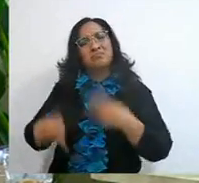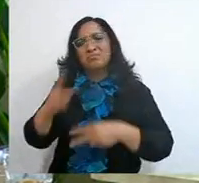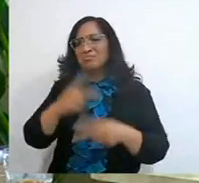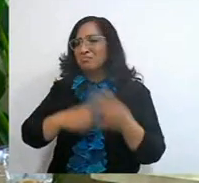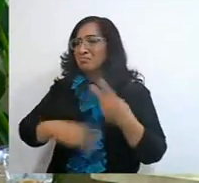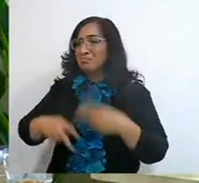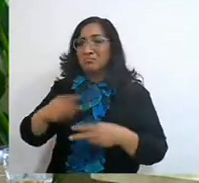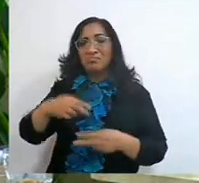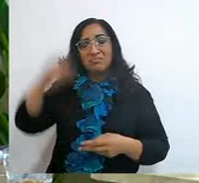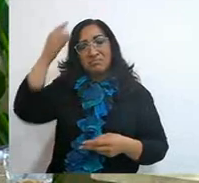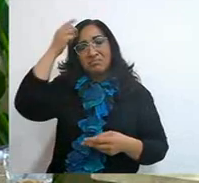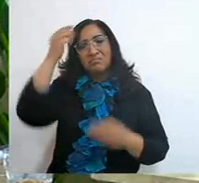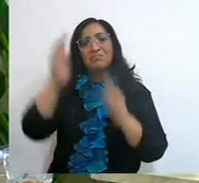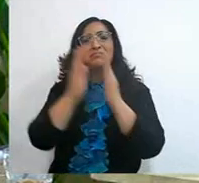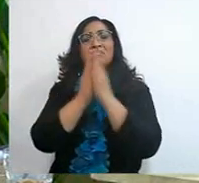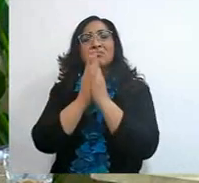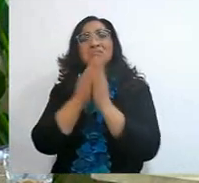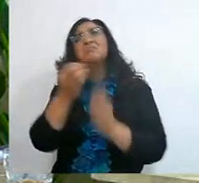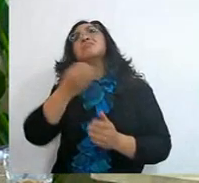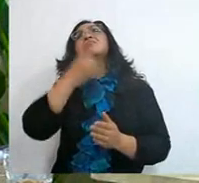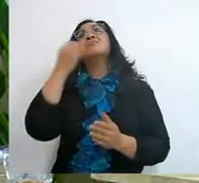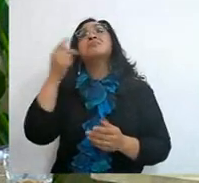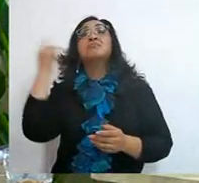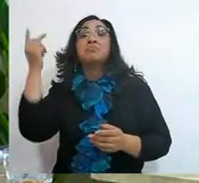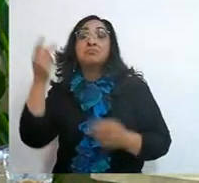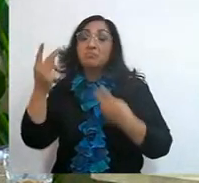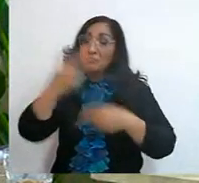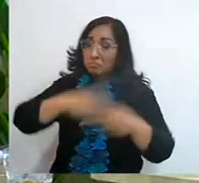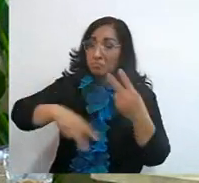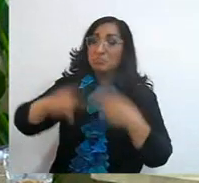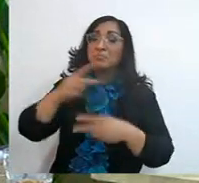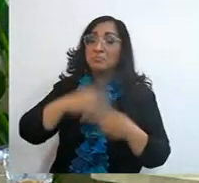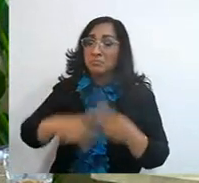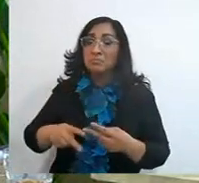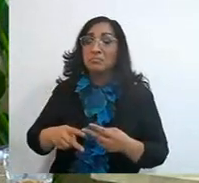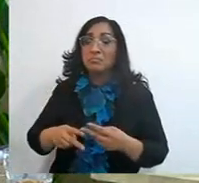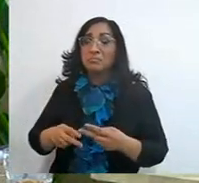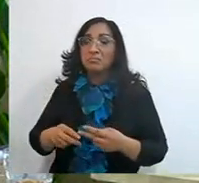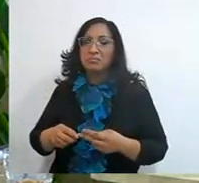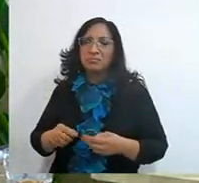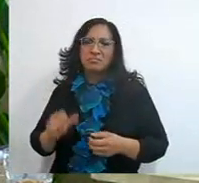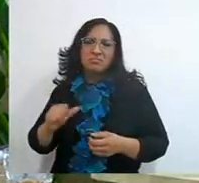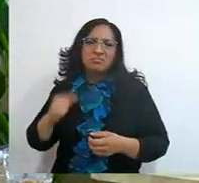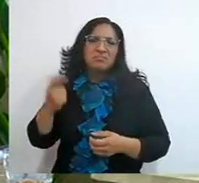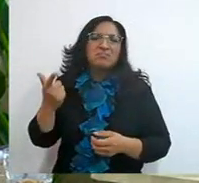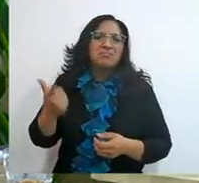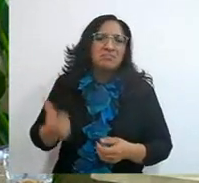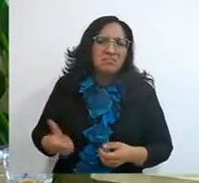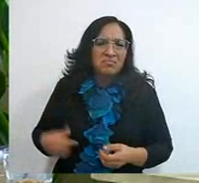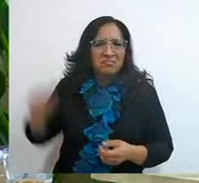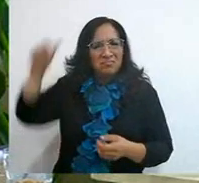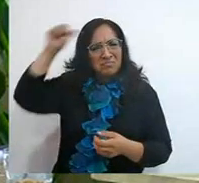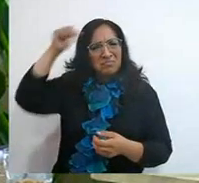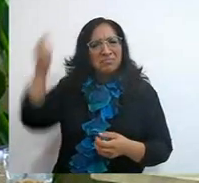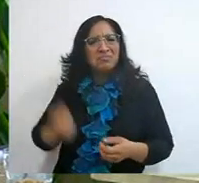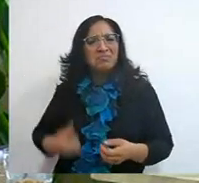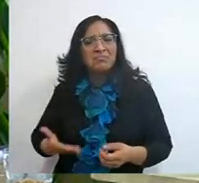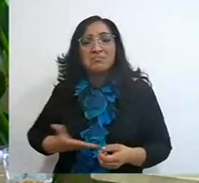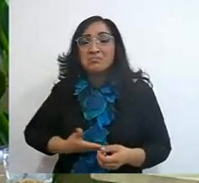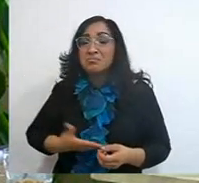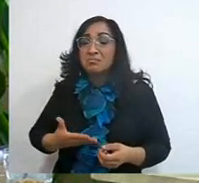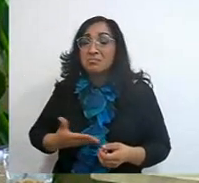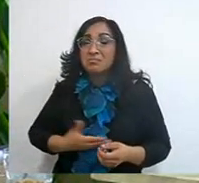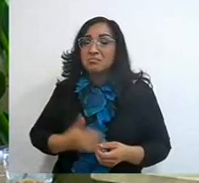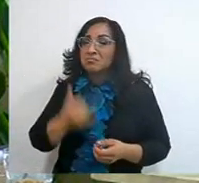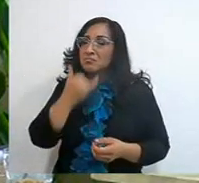Vuélvete, Señor, te ruego por este pueblo que se vuelve. Cualquiera que haya sido su pecado, Señor, que